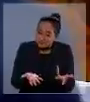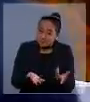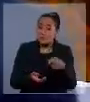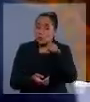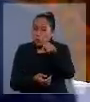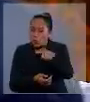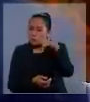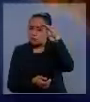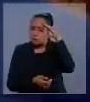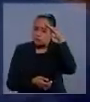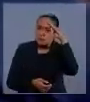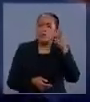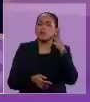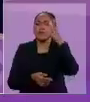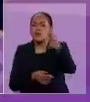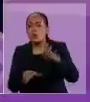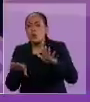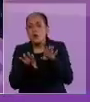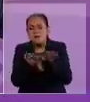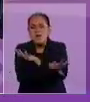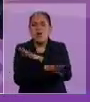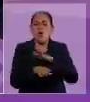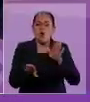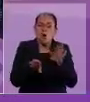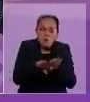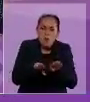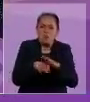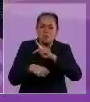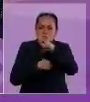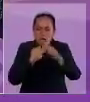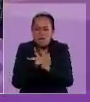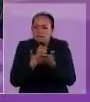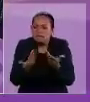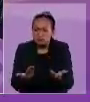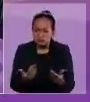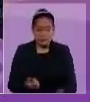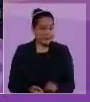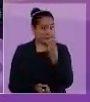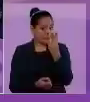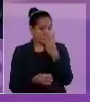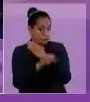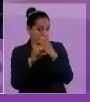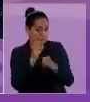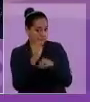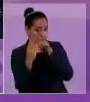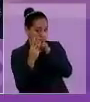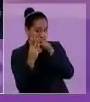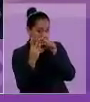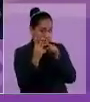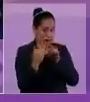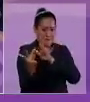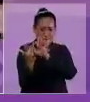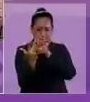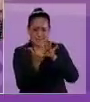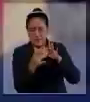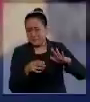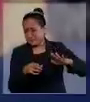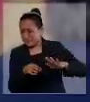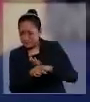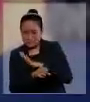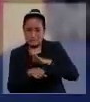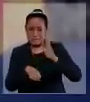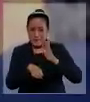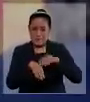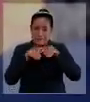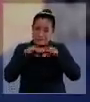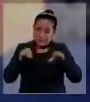país digital? Tres cosas fundamentales. Primero, cobertura. Tenemos que invertir en infraestructura para que haya señal